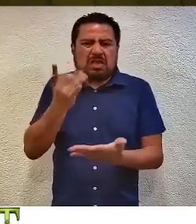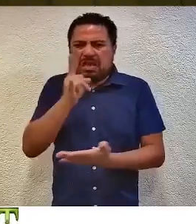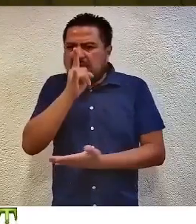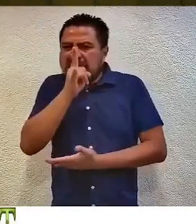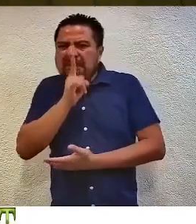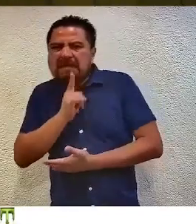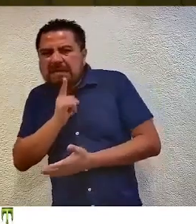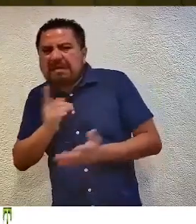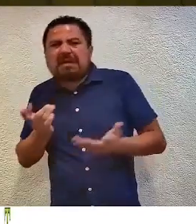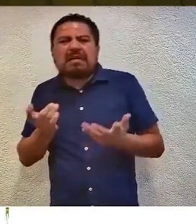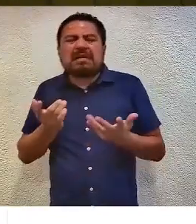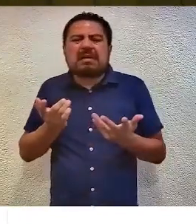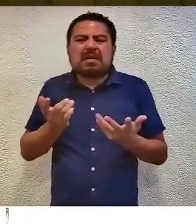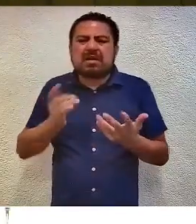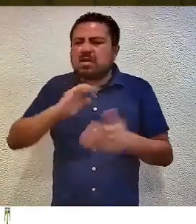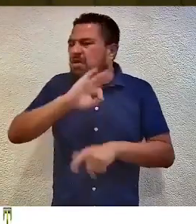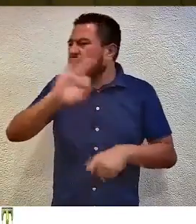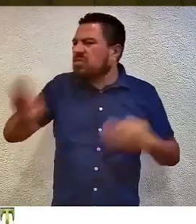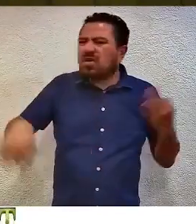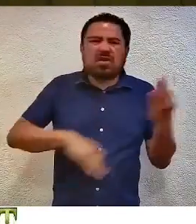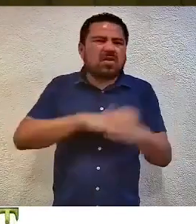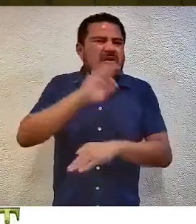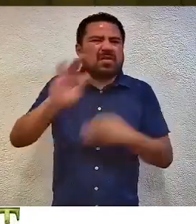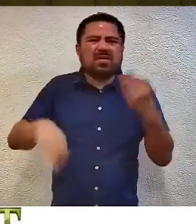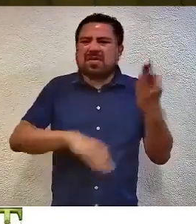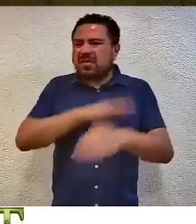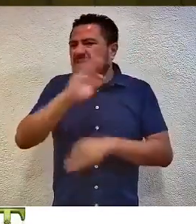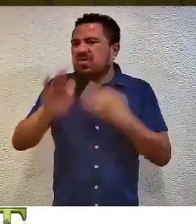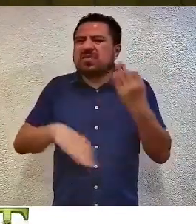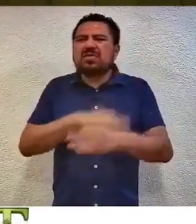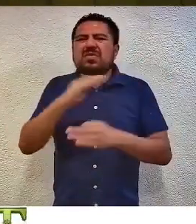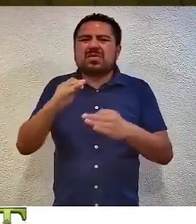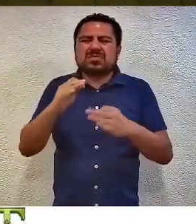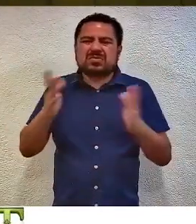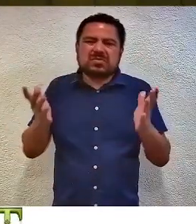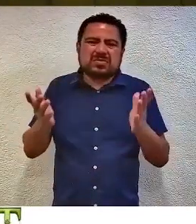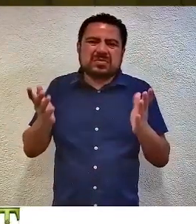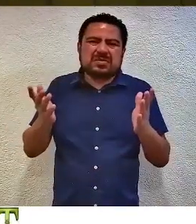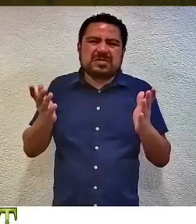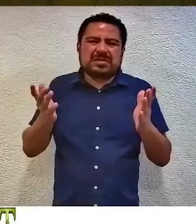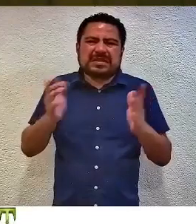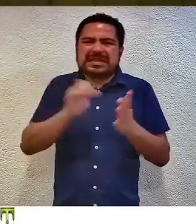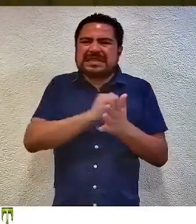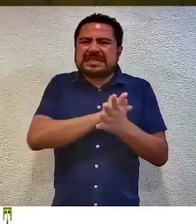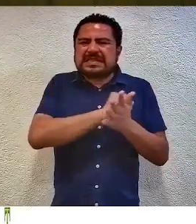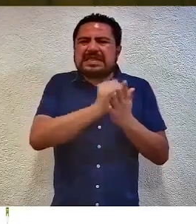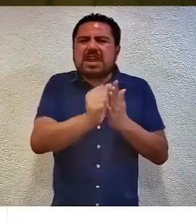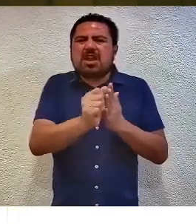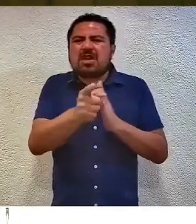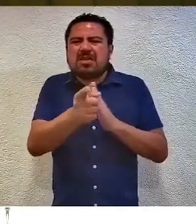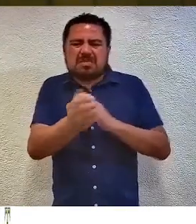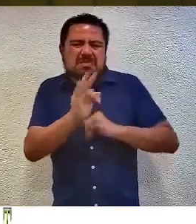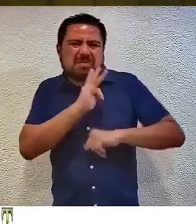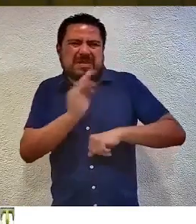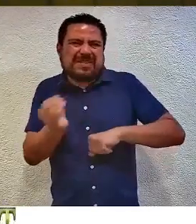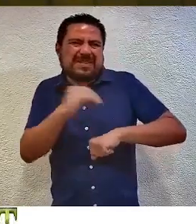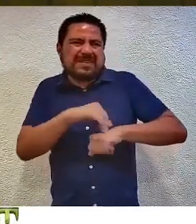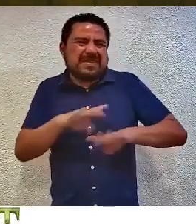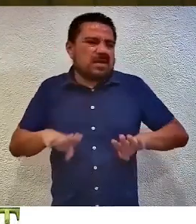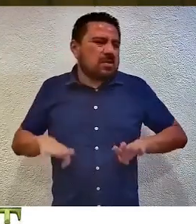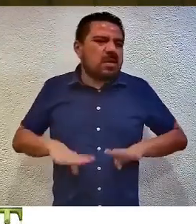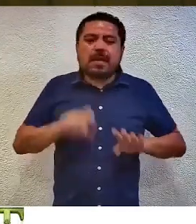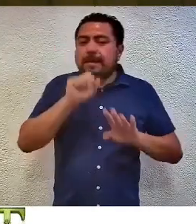ficticio y todos los sinónimos que le quieran poner, porque